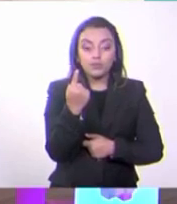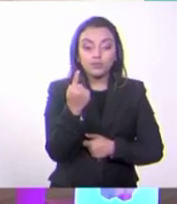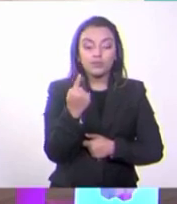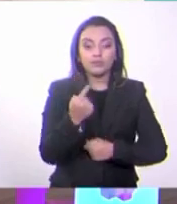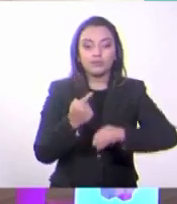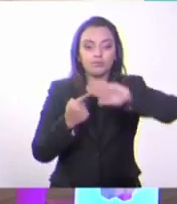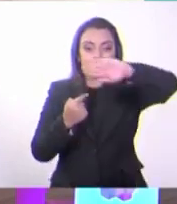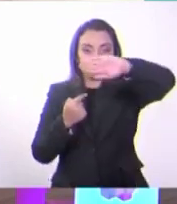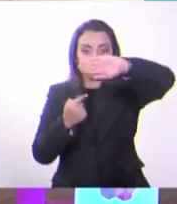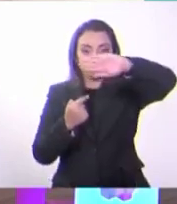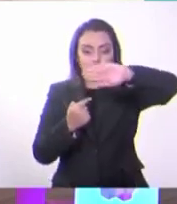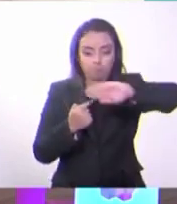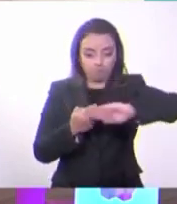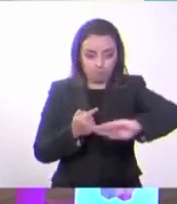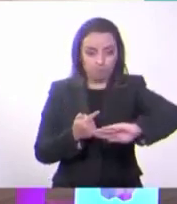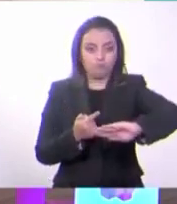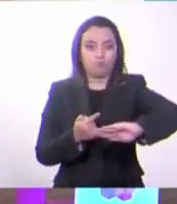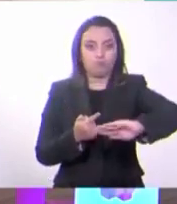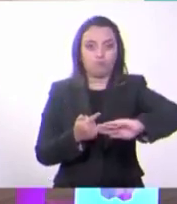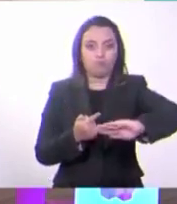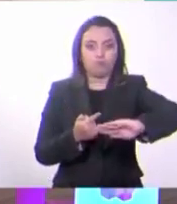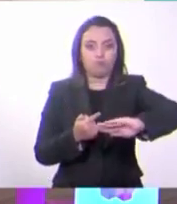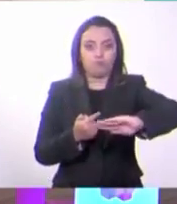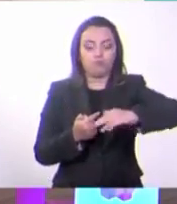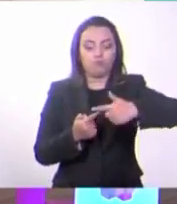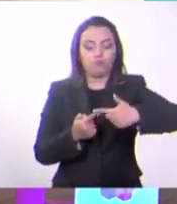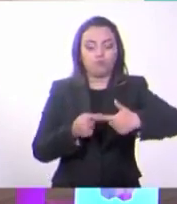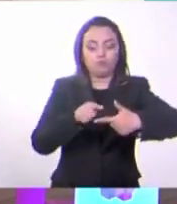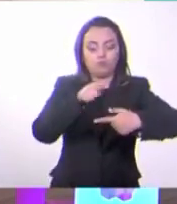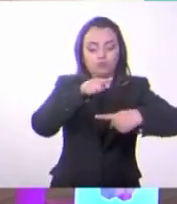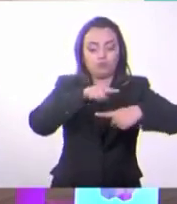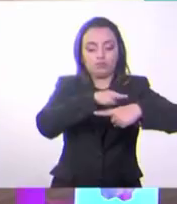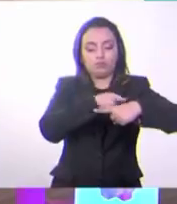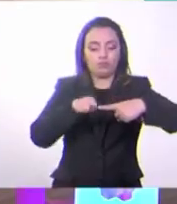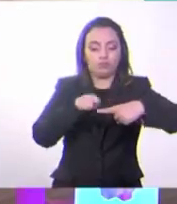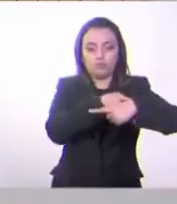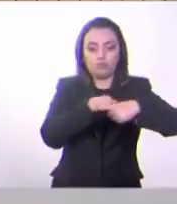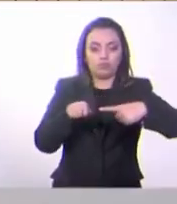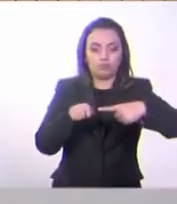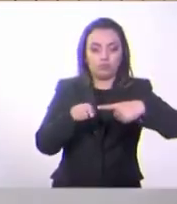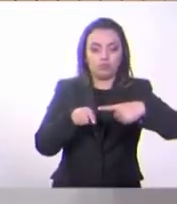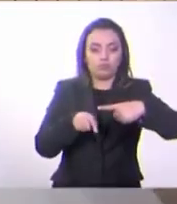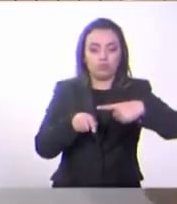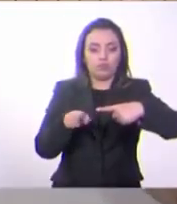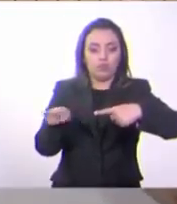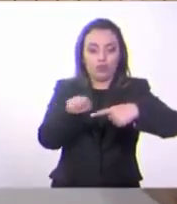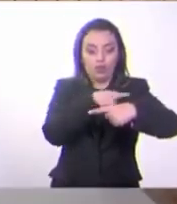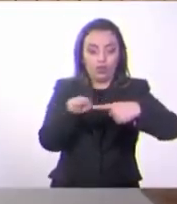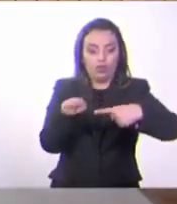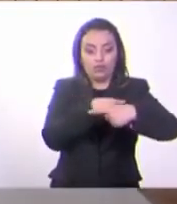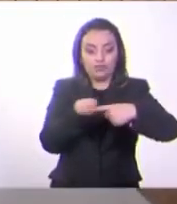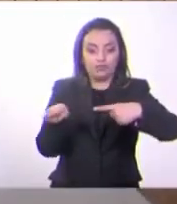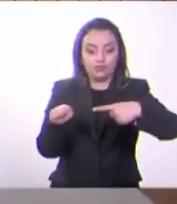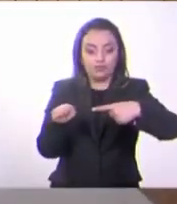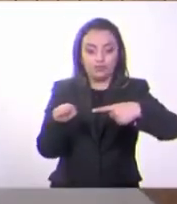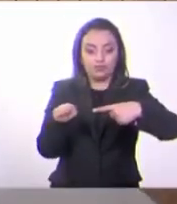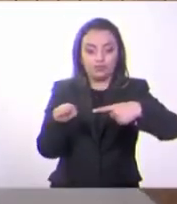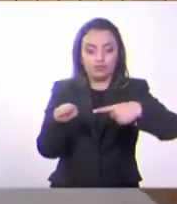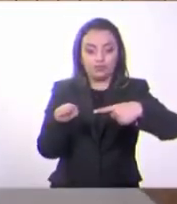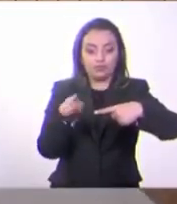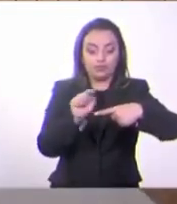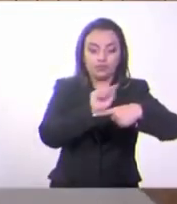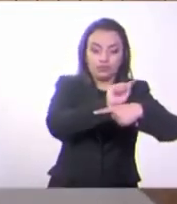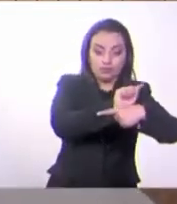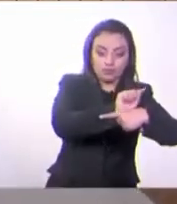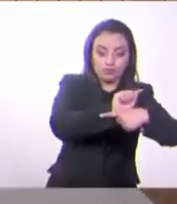lado, allí por ejemplo. Sí. Ahí, traza. Voy a trazar una línea